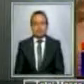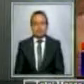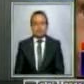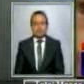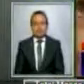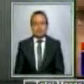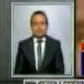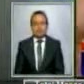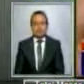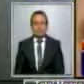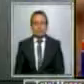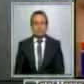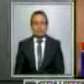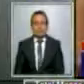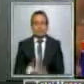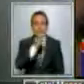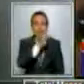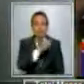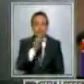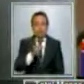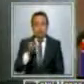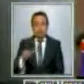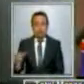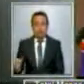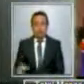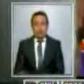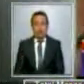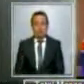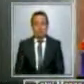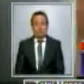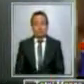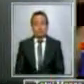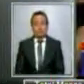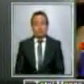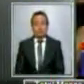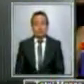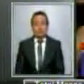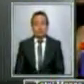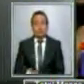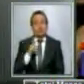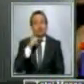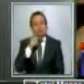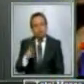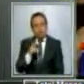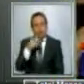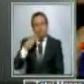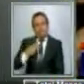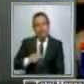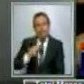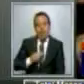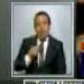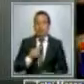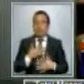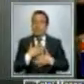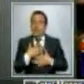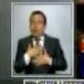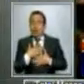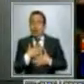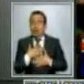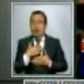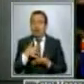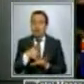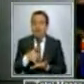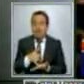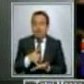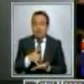personas las personas sus dolores sus temores sus momentos de debilidad